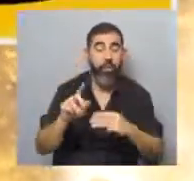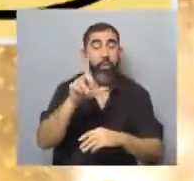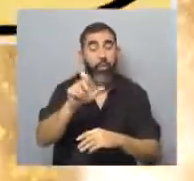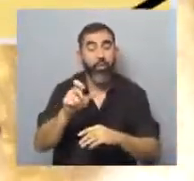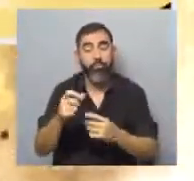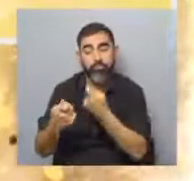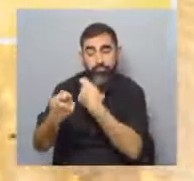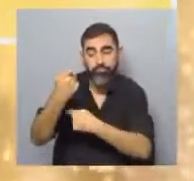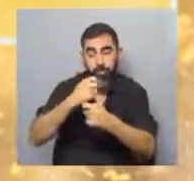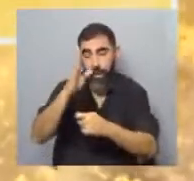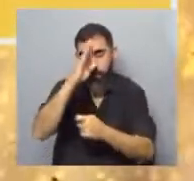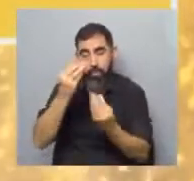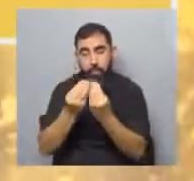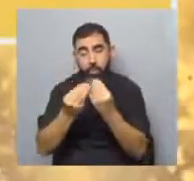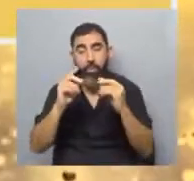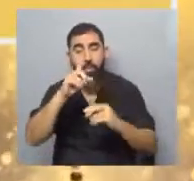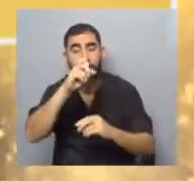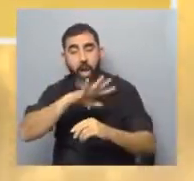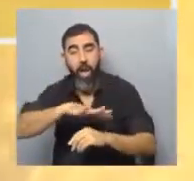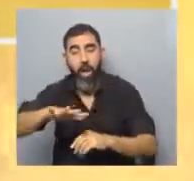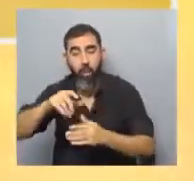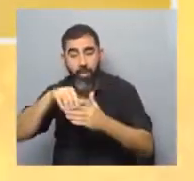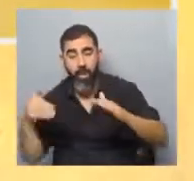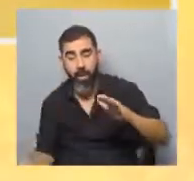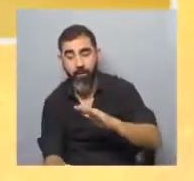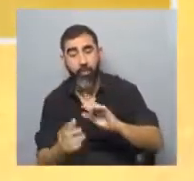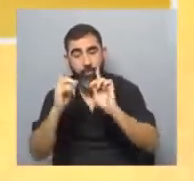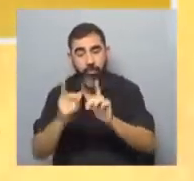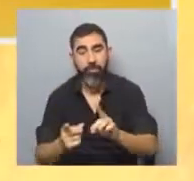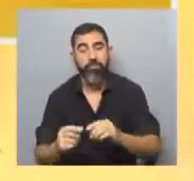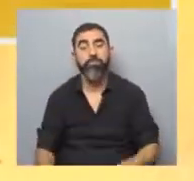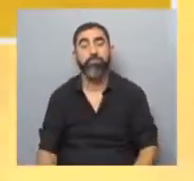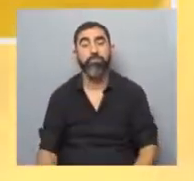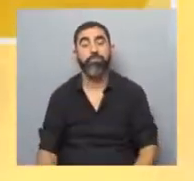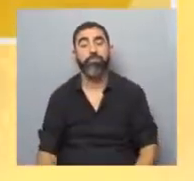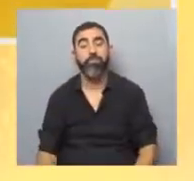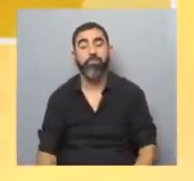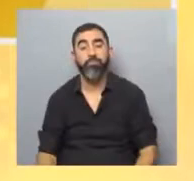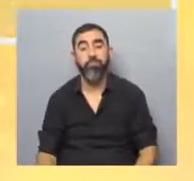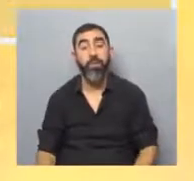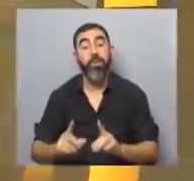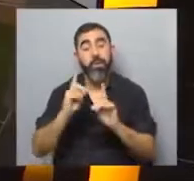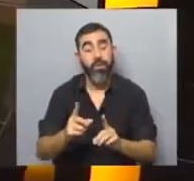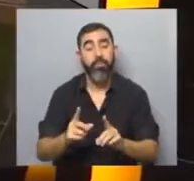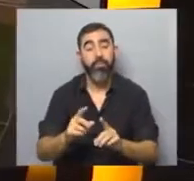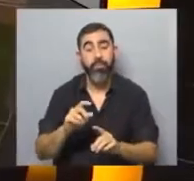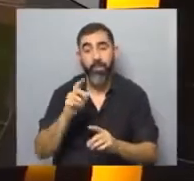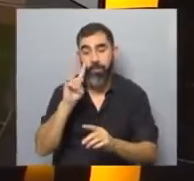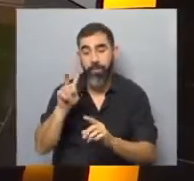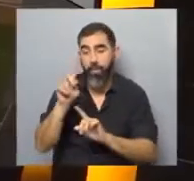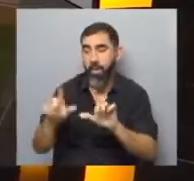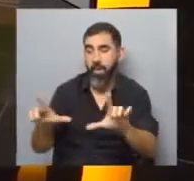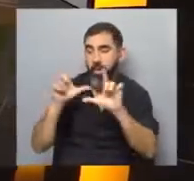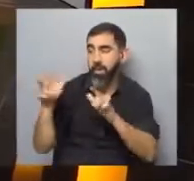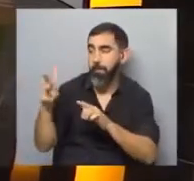nos nutrimos mucho de las aguas subterráneas nacidas en La Valleja. Está bueno. Y también hemos ido viendo, mientras conversamos, algunas